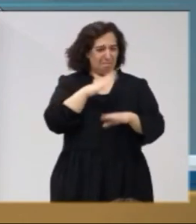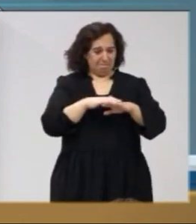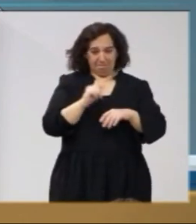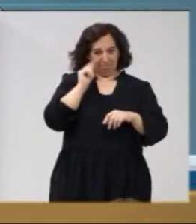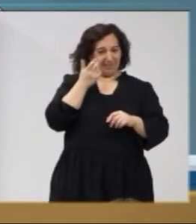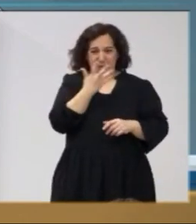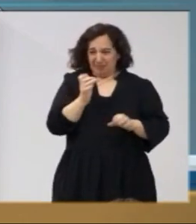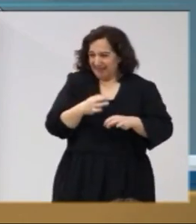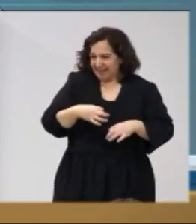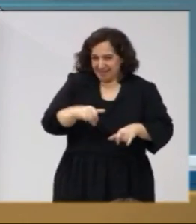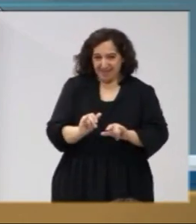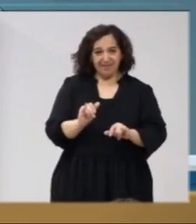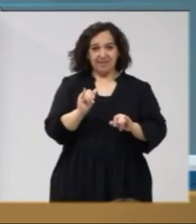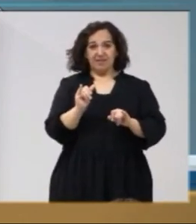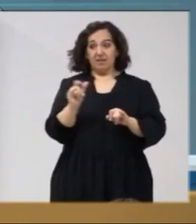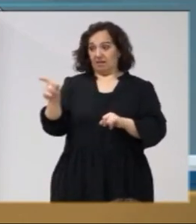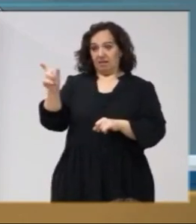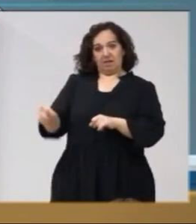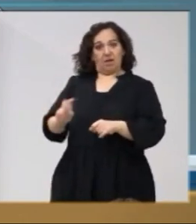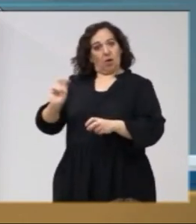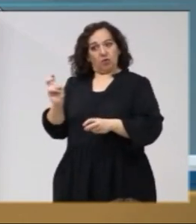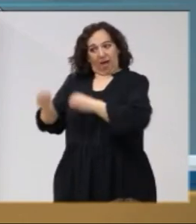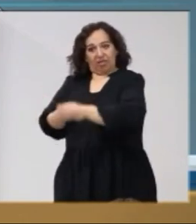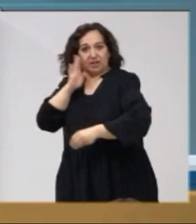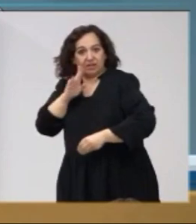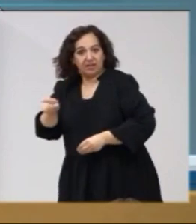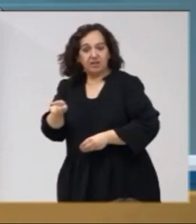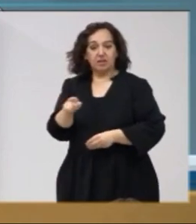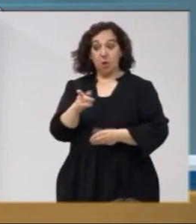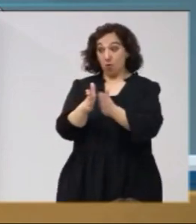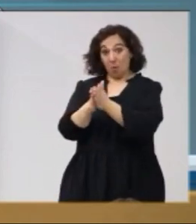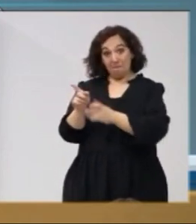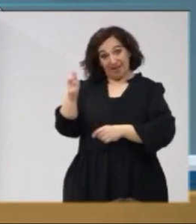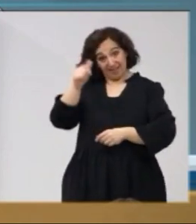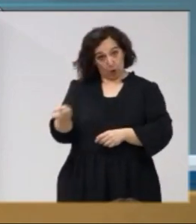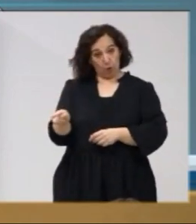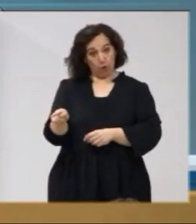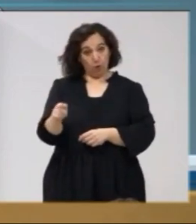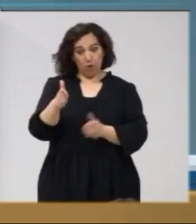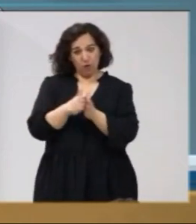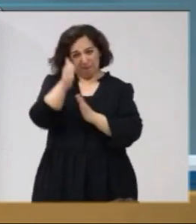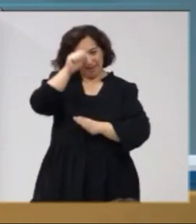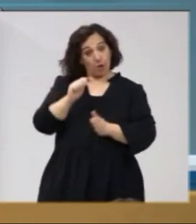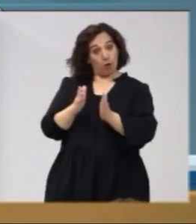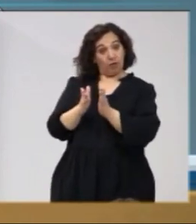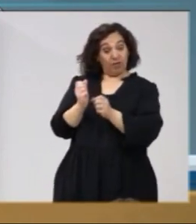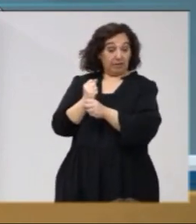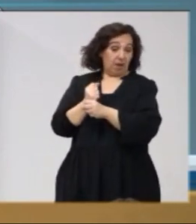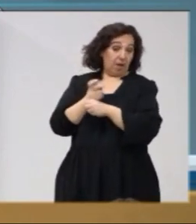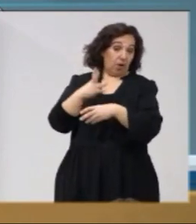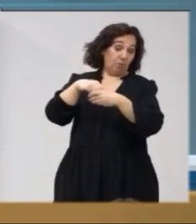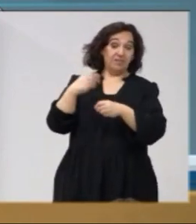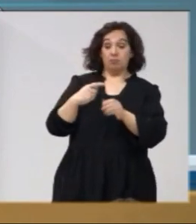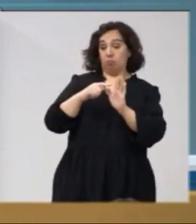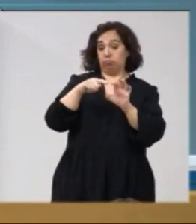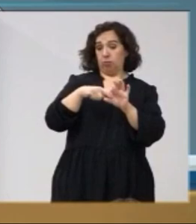mínima sospecha de lo que estaba haciendo, y estamos hablando de un compañero de trabajo de la misma